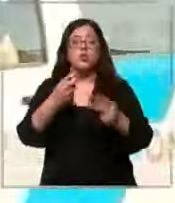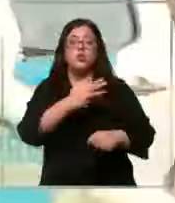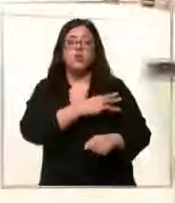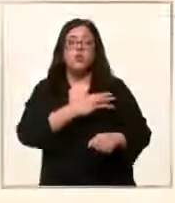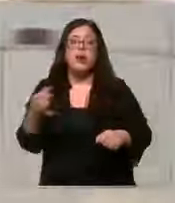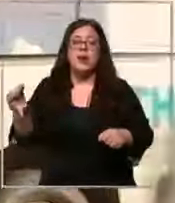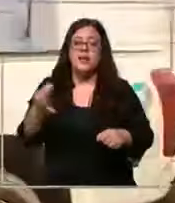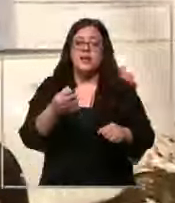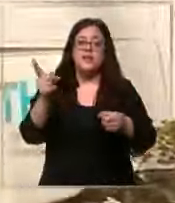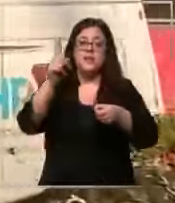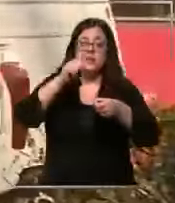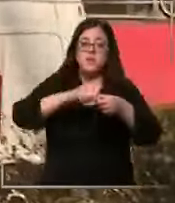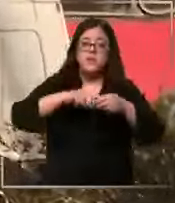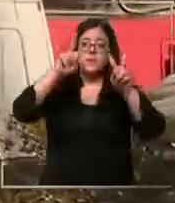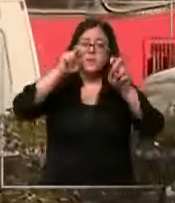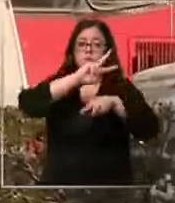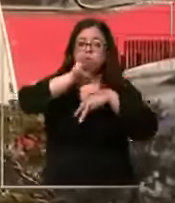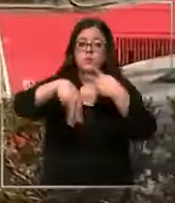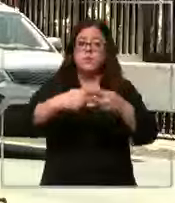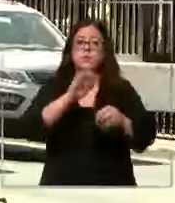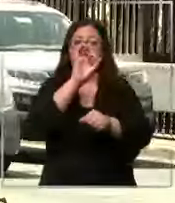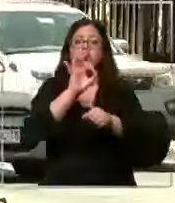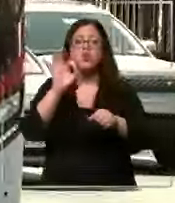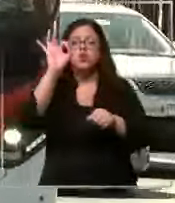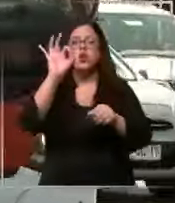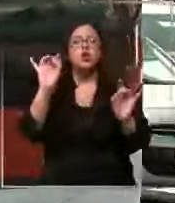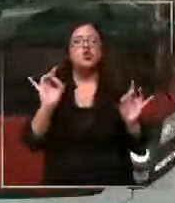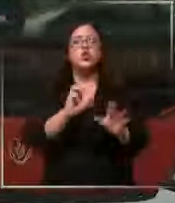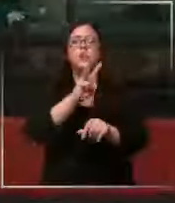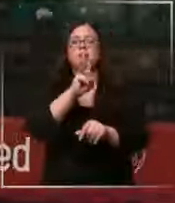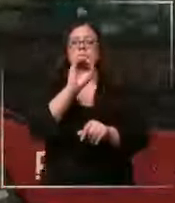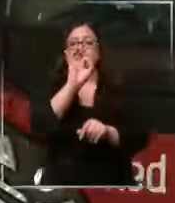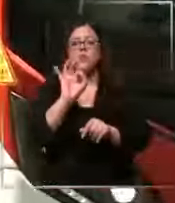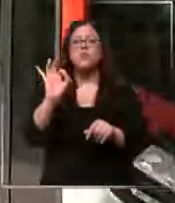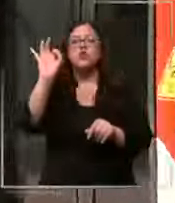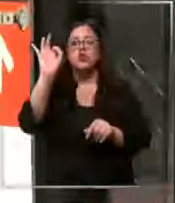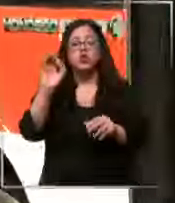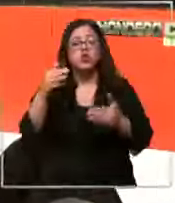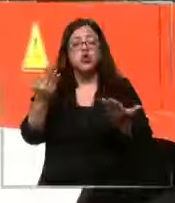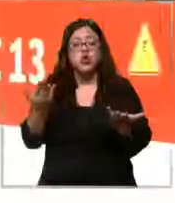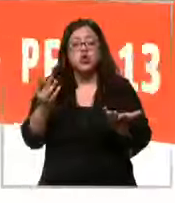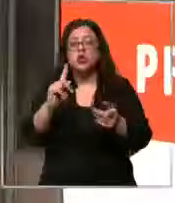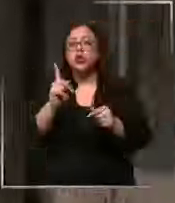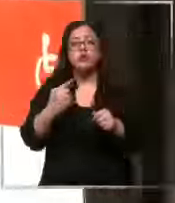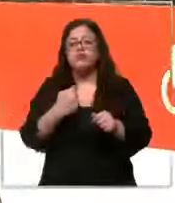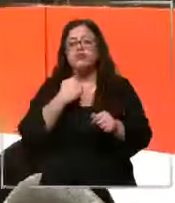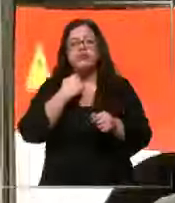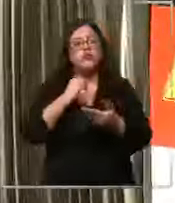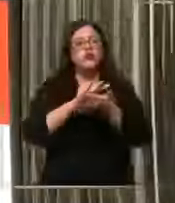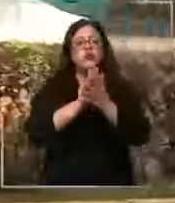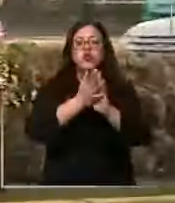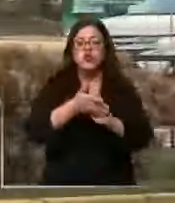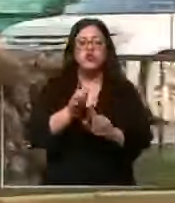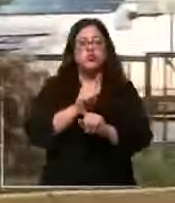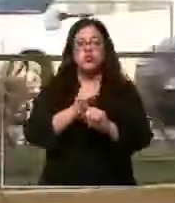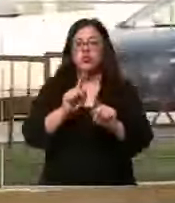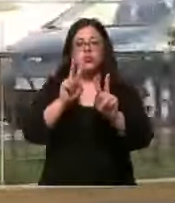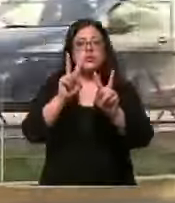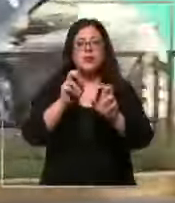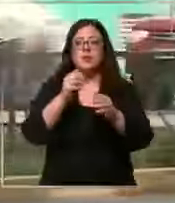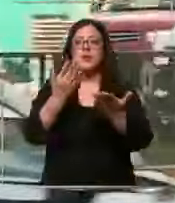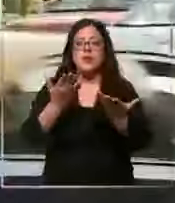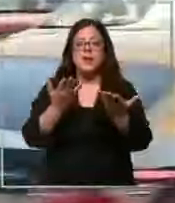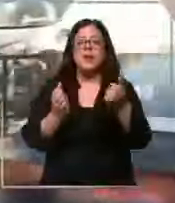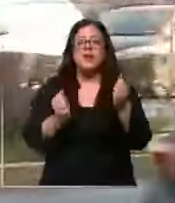adhesión a la manifestación sería de un porcentaje que no supera el 30%, por lo que no se vería completamente afectado el funcionamiento